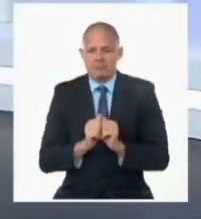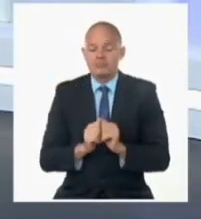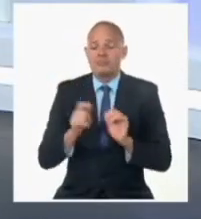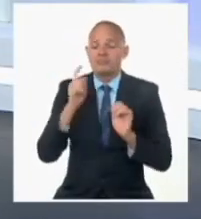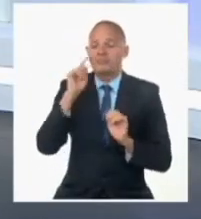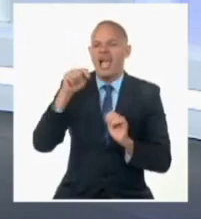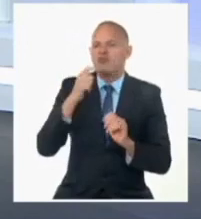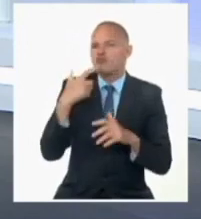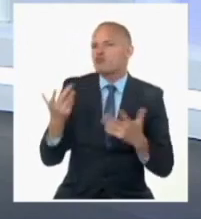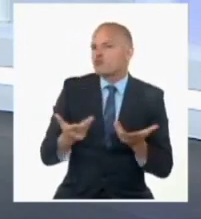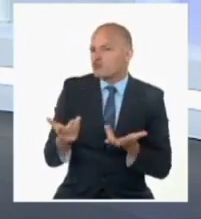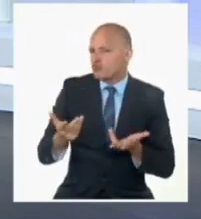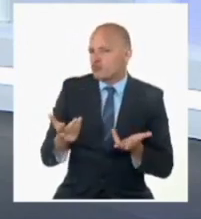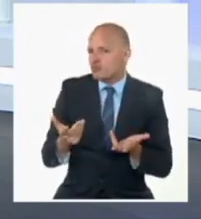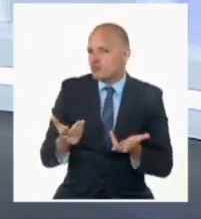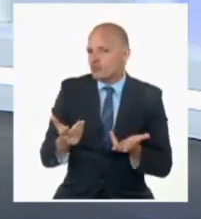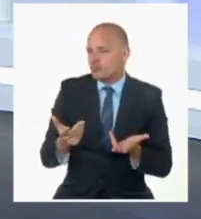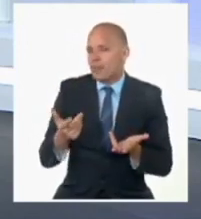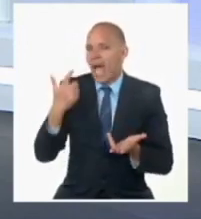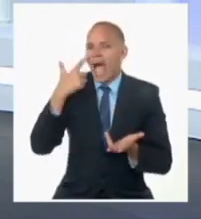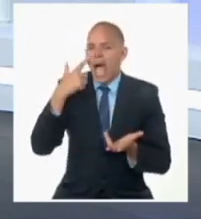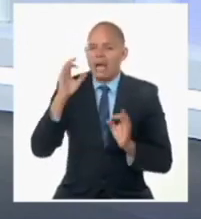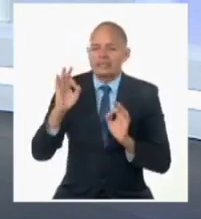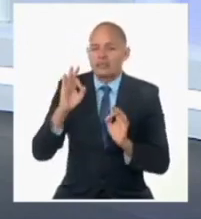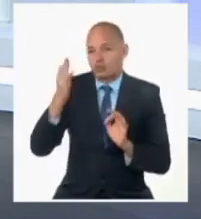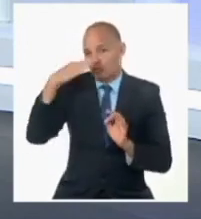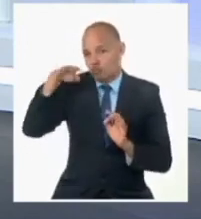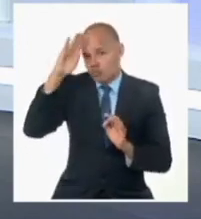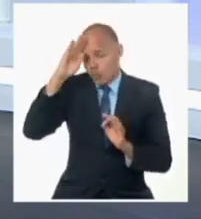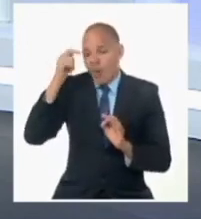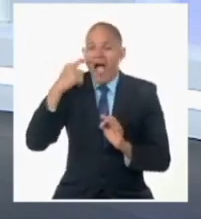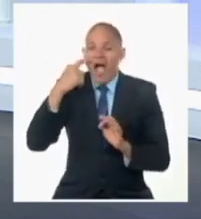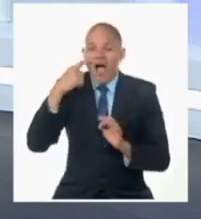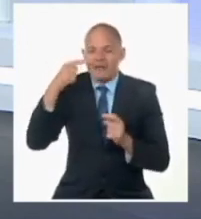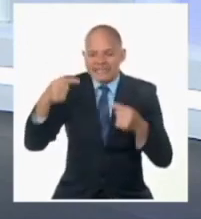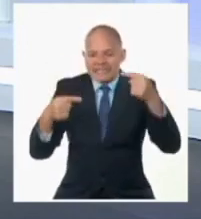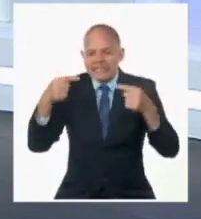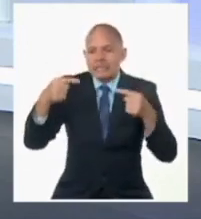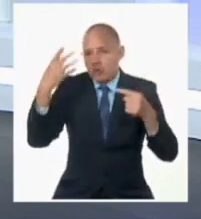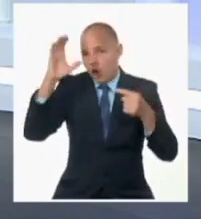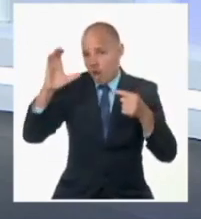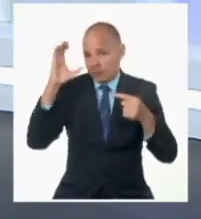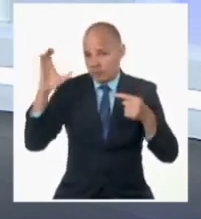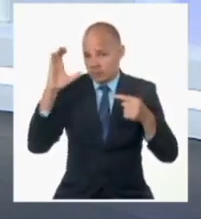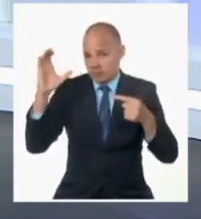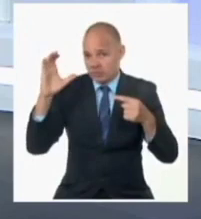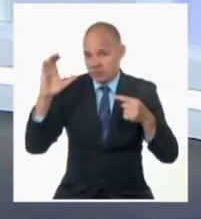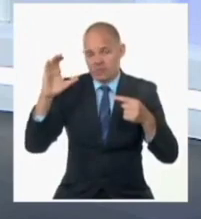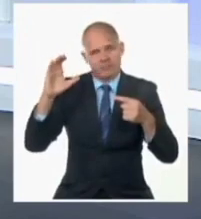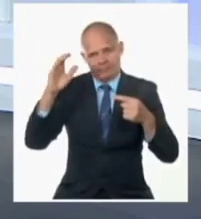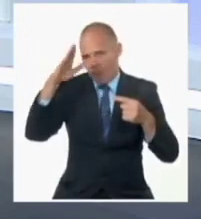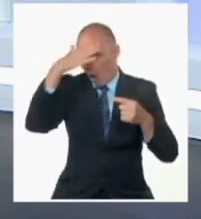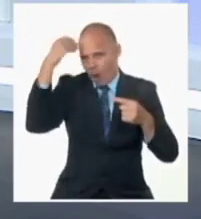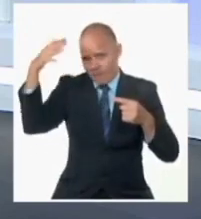es tratar de alcanzar a Colombia en el segundo lugar, que no va a ser fácil. Y olvídense